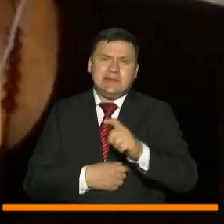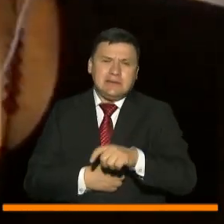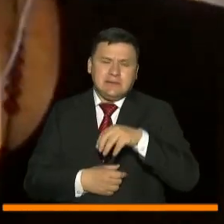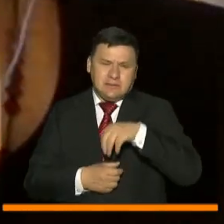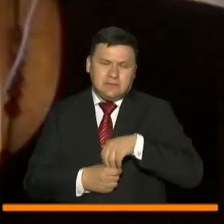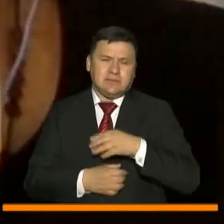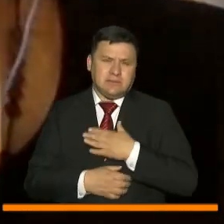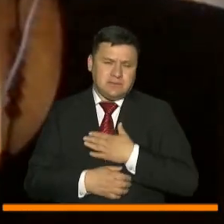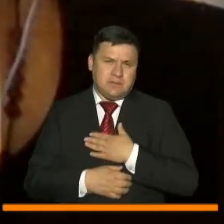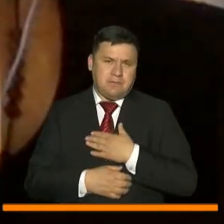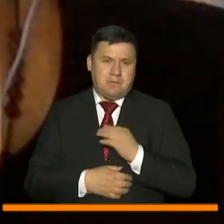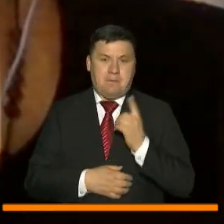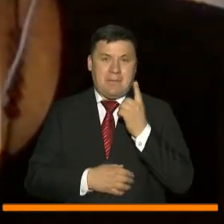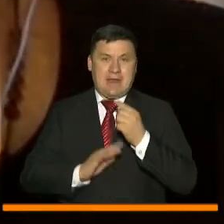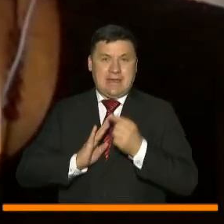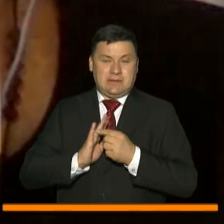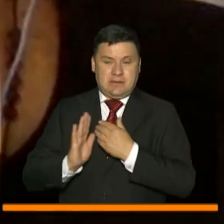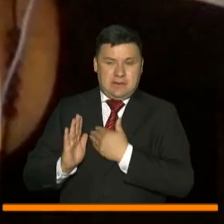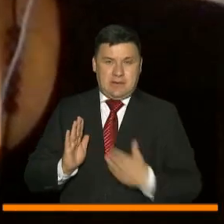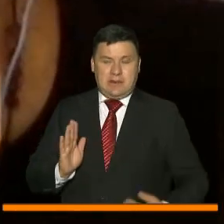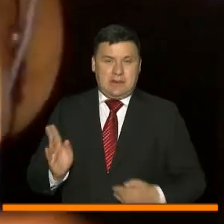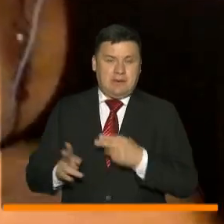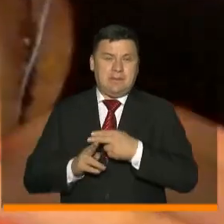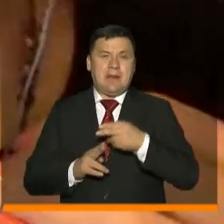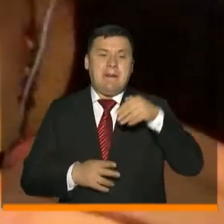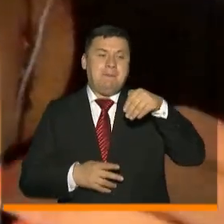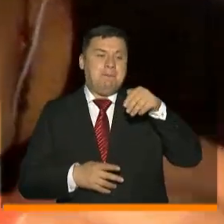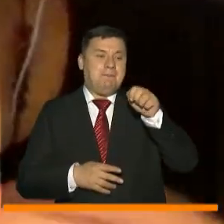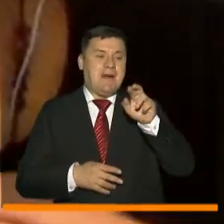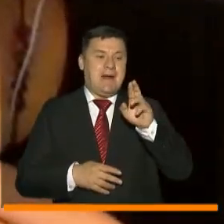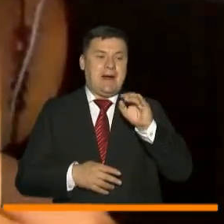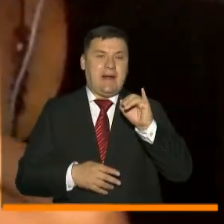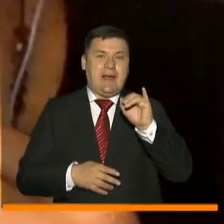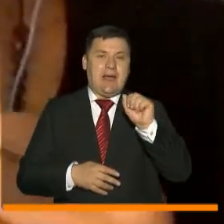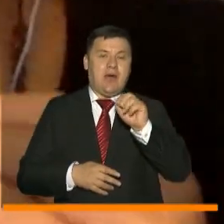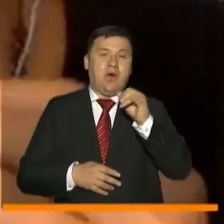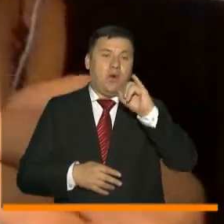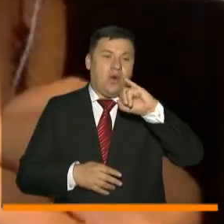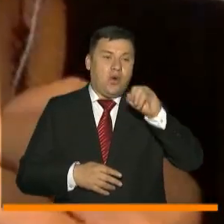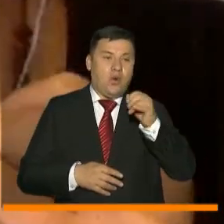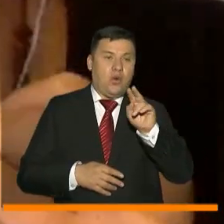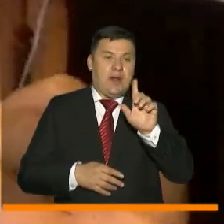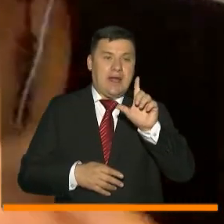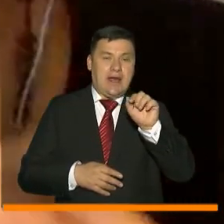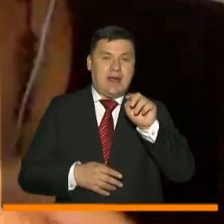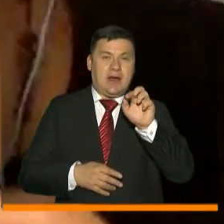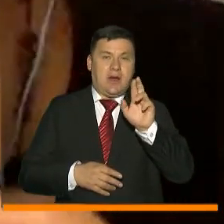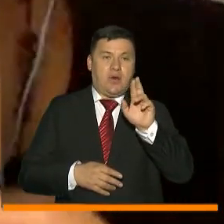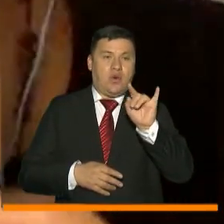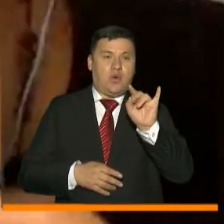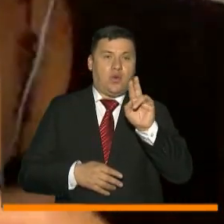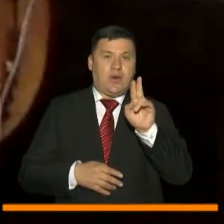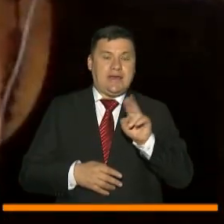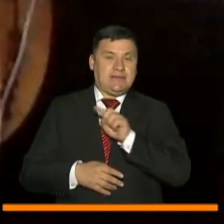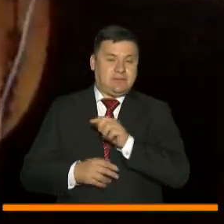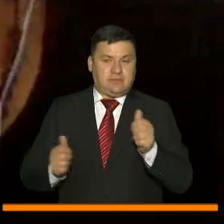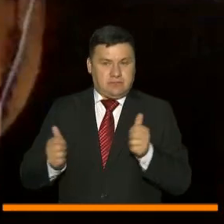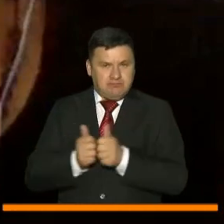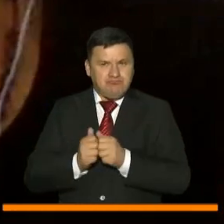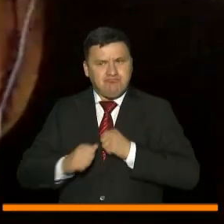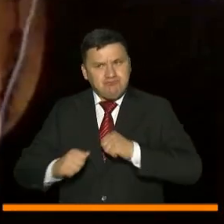necesitan, nuestra primera dama, María Juliana Ruiz, verla día a día recorrer con amor,